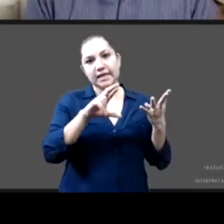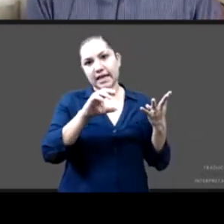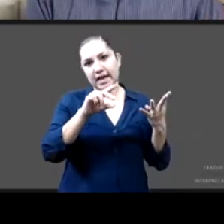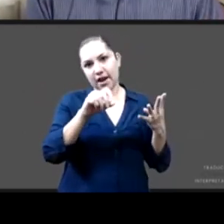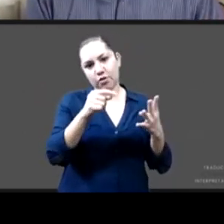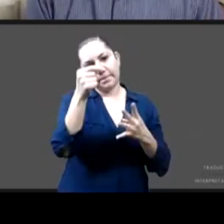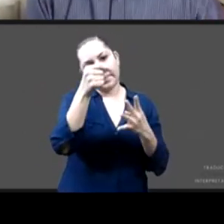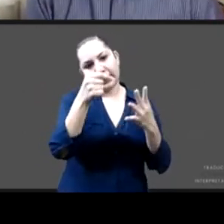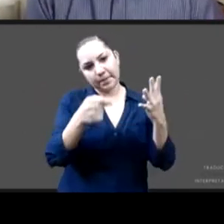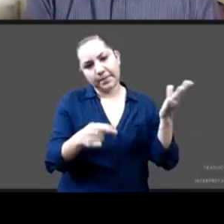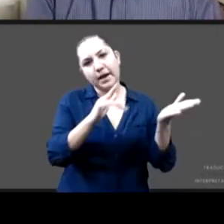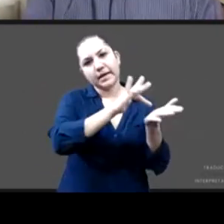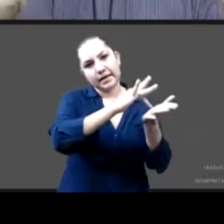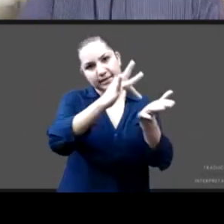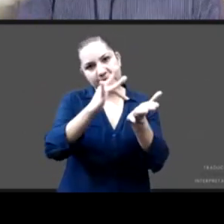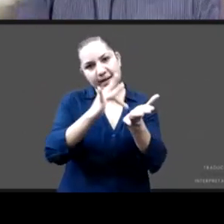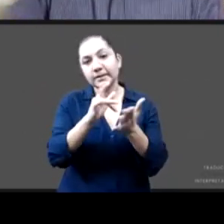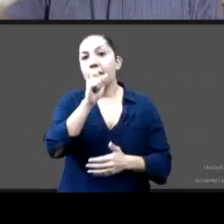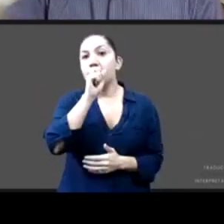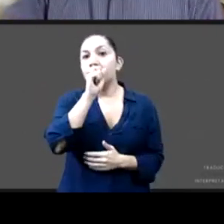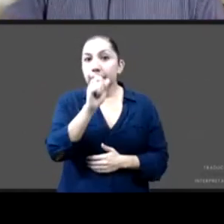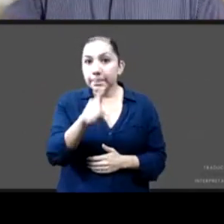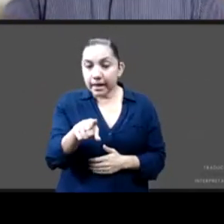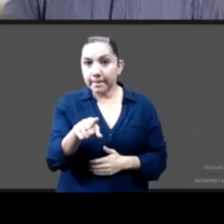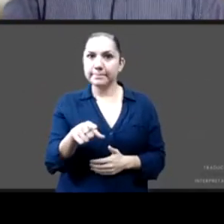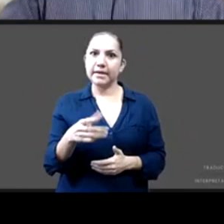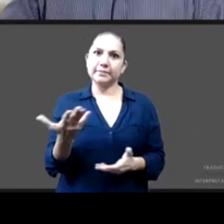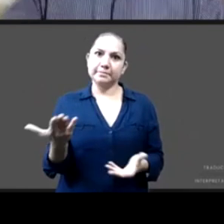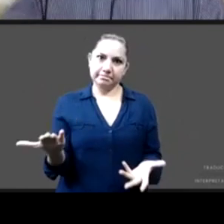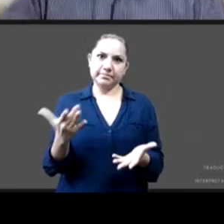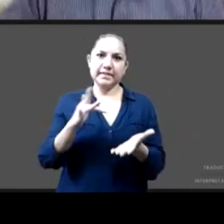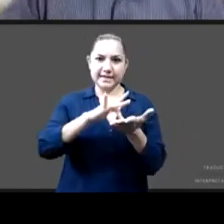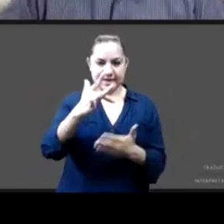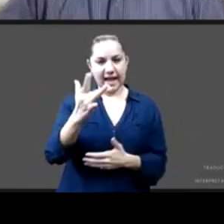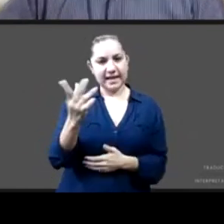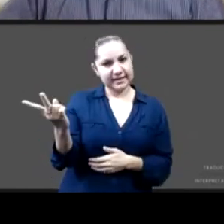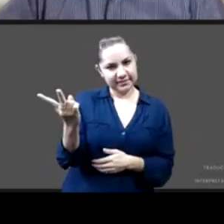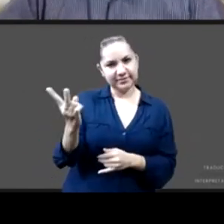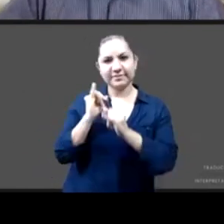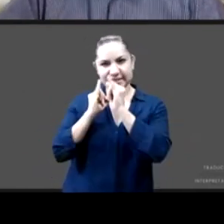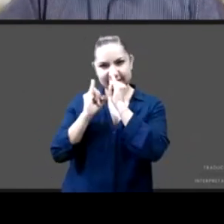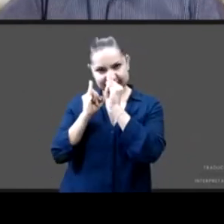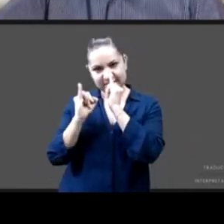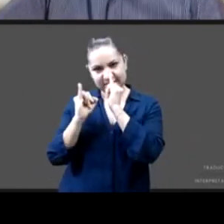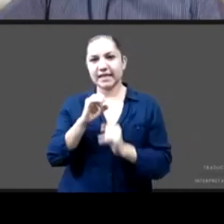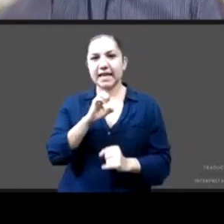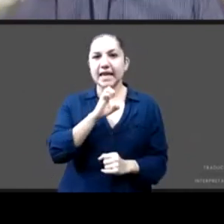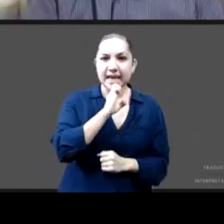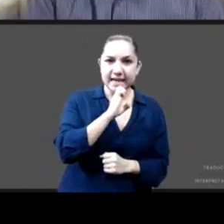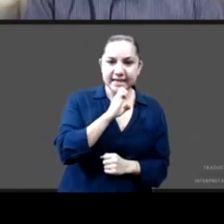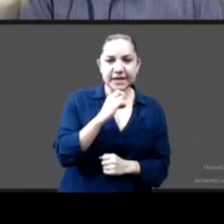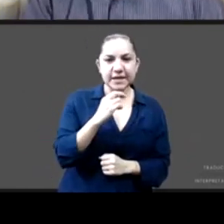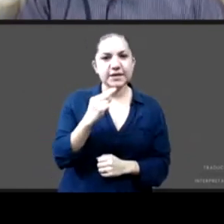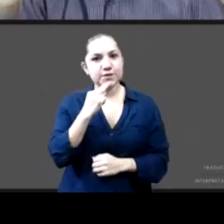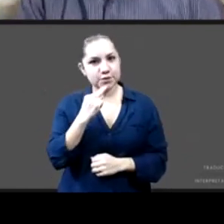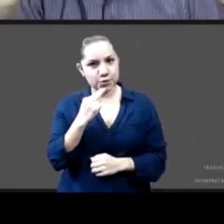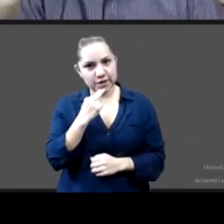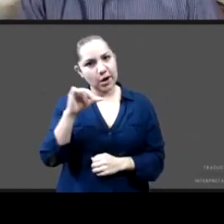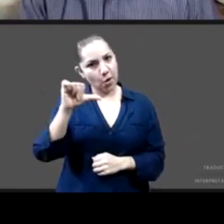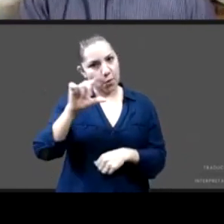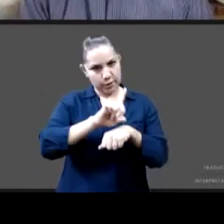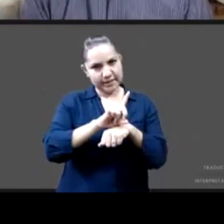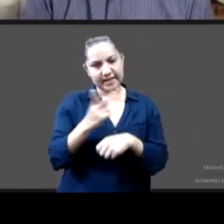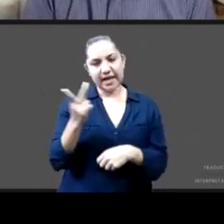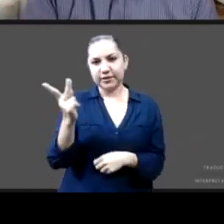por supuesto, recordar nuevamente a nuestros traductores, Erika Ordóñez y Noé Romero, quienes hicieron la traducción